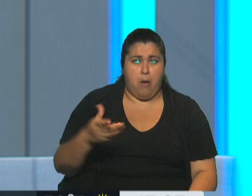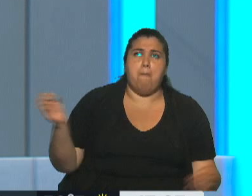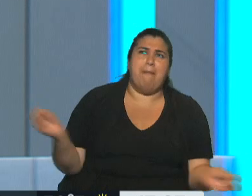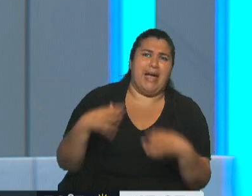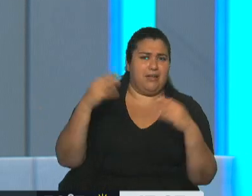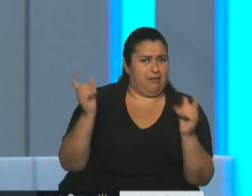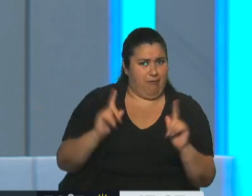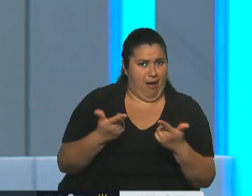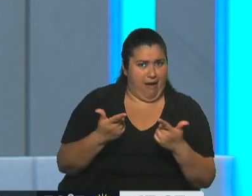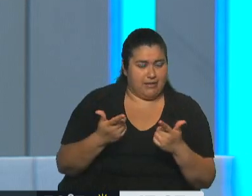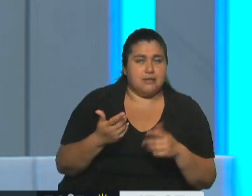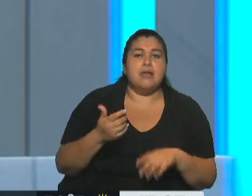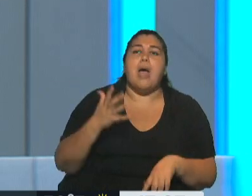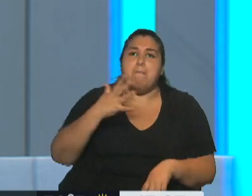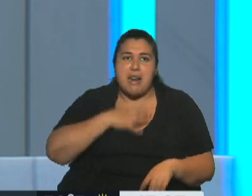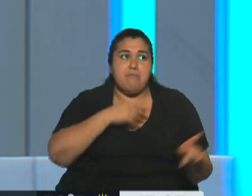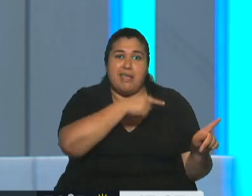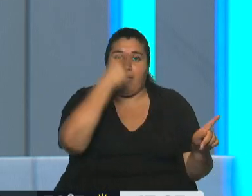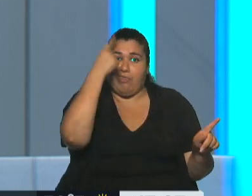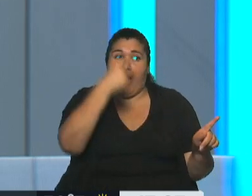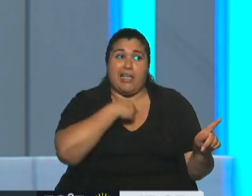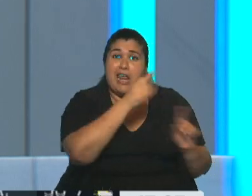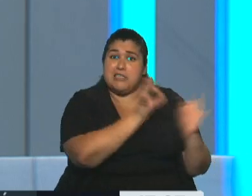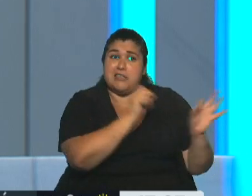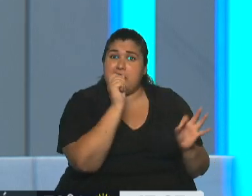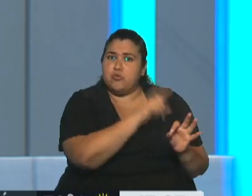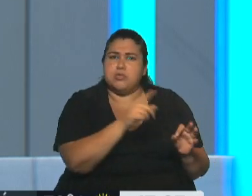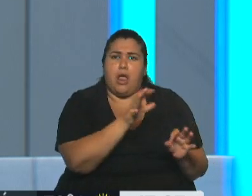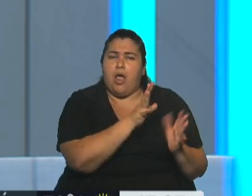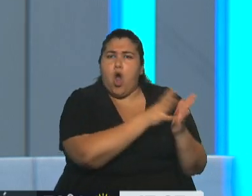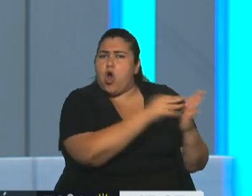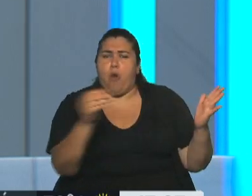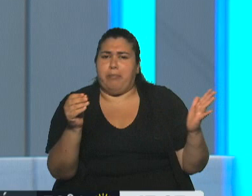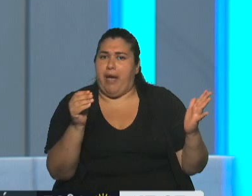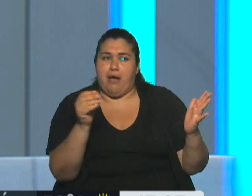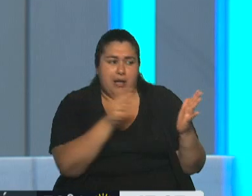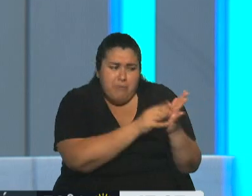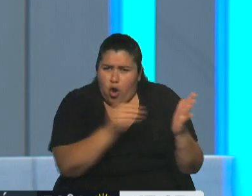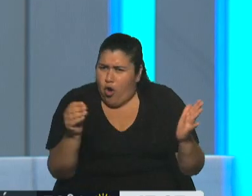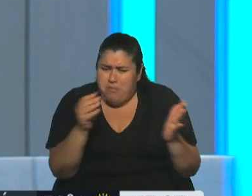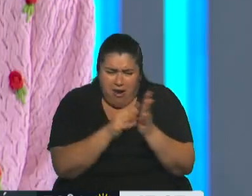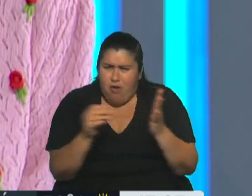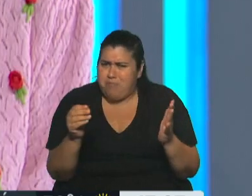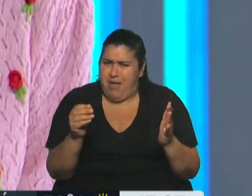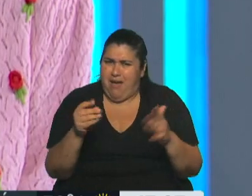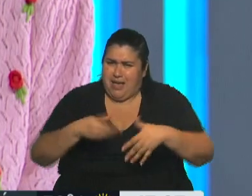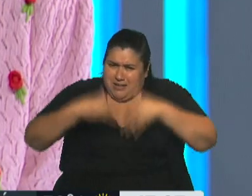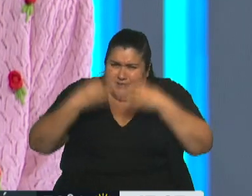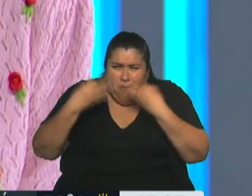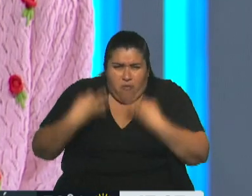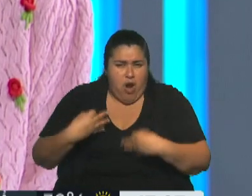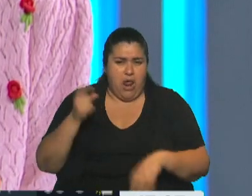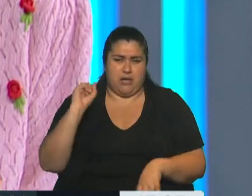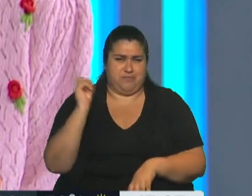atolondrado, donde Noboa se va a encontrar con los problemas que también tiene Bukele, que son llevar